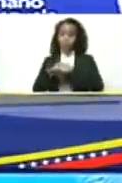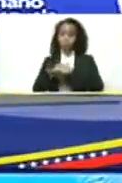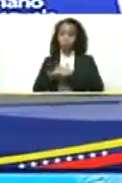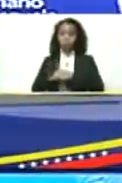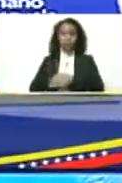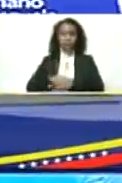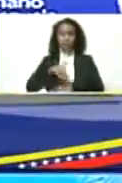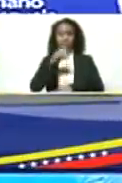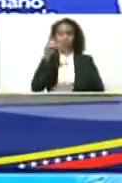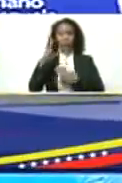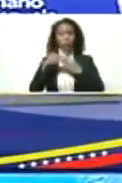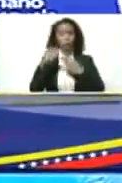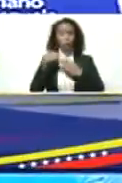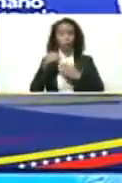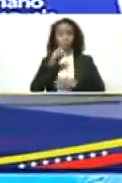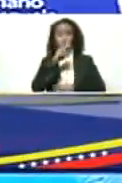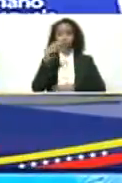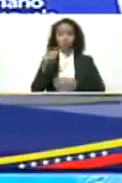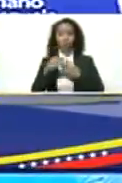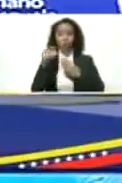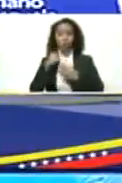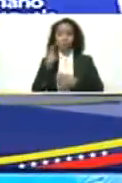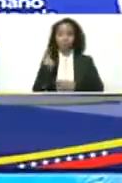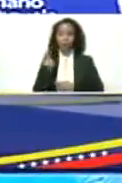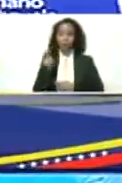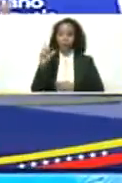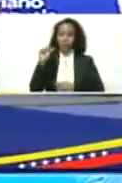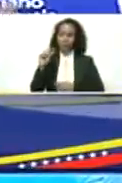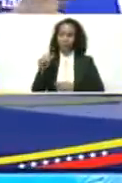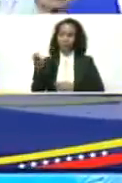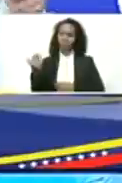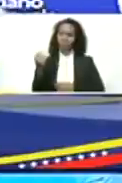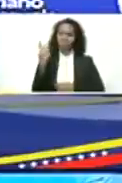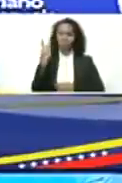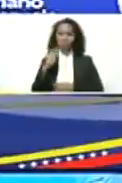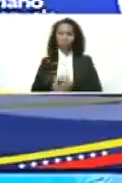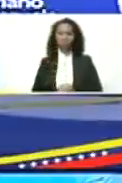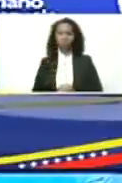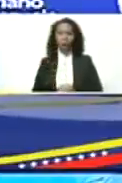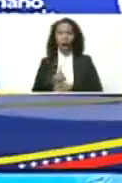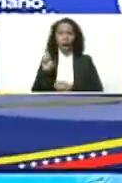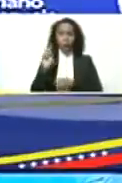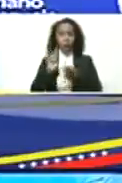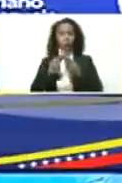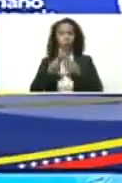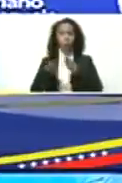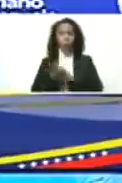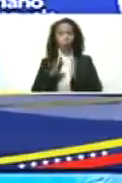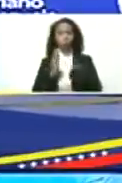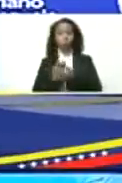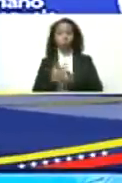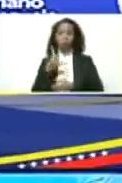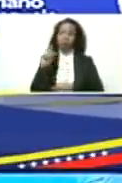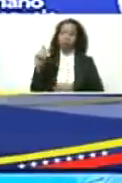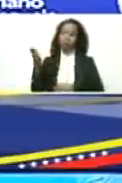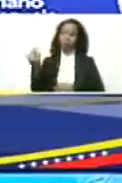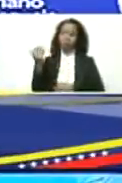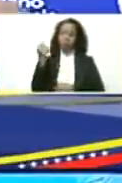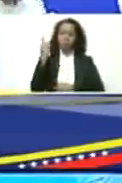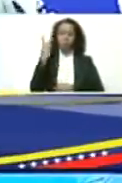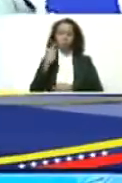costara $100, $200, y decía, está barato, dame dos. Así nos conocía en el mundo. Está barato, dame